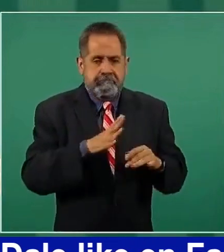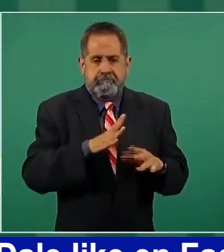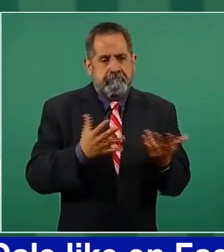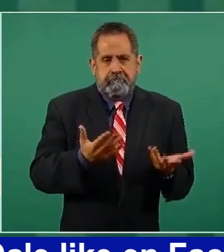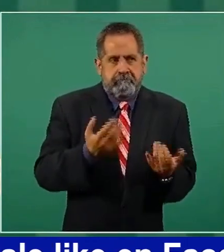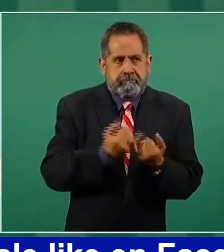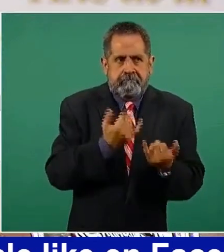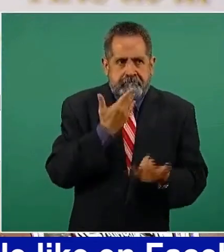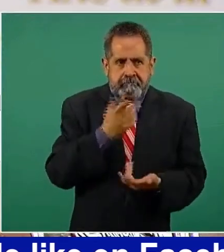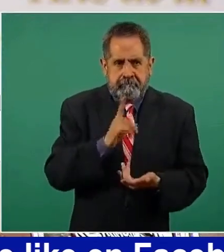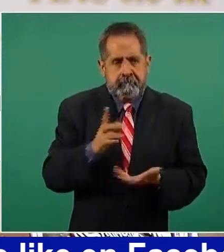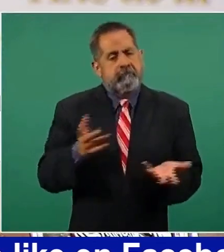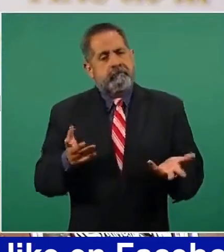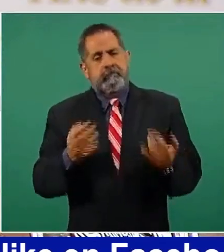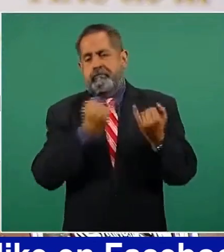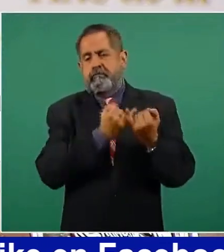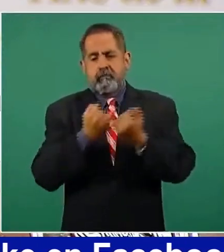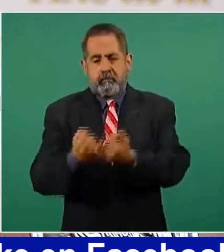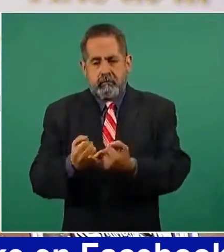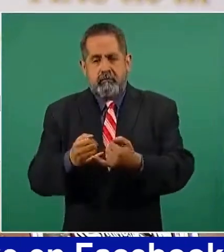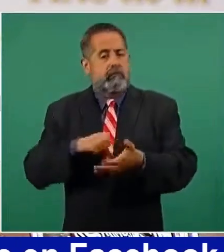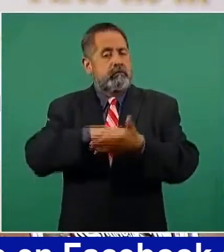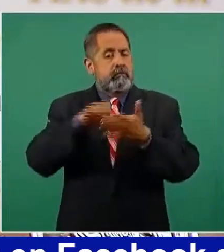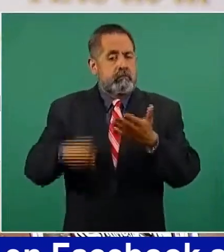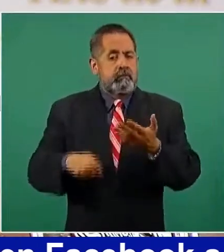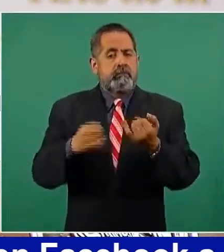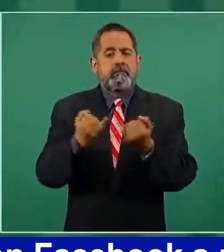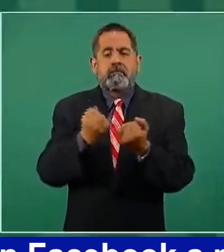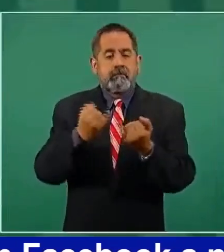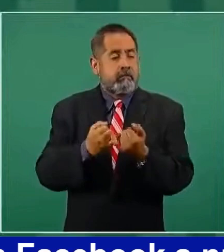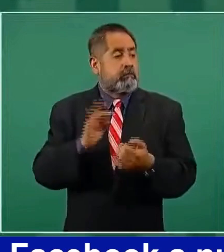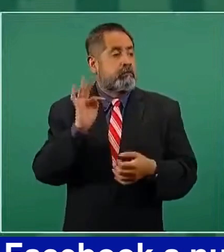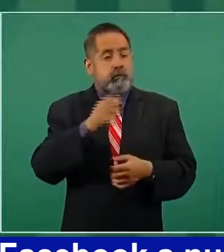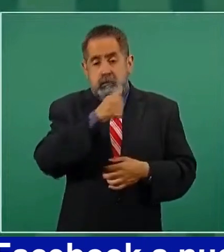proporciones. Sin Juárez,